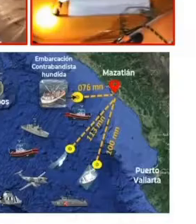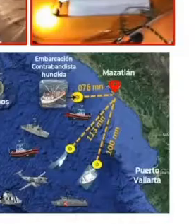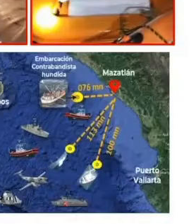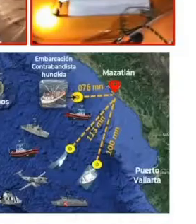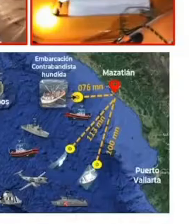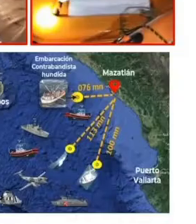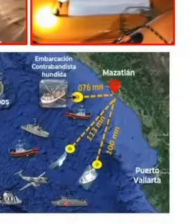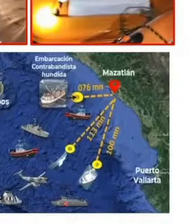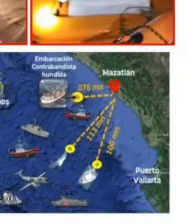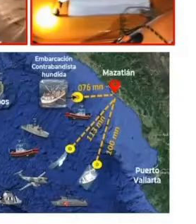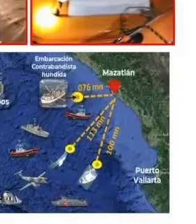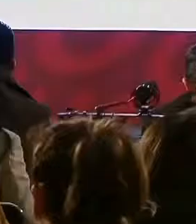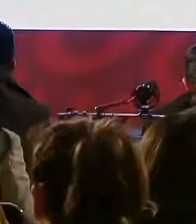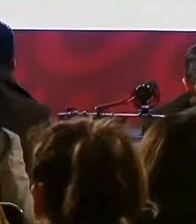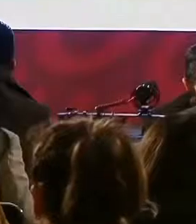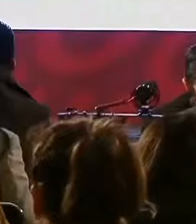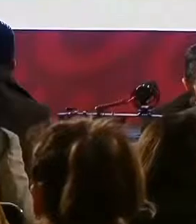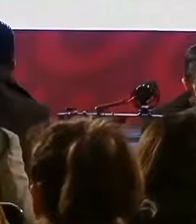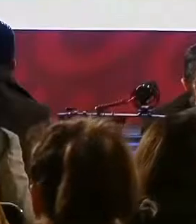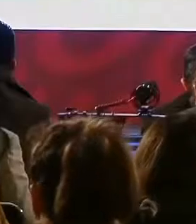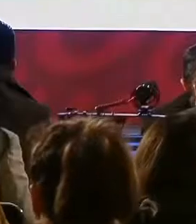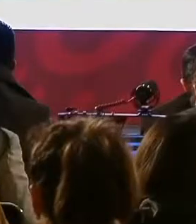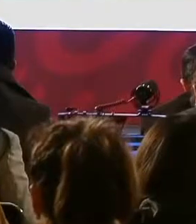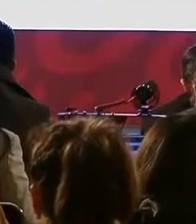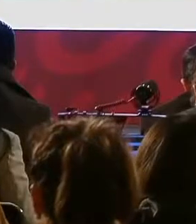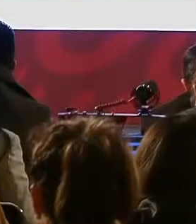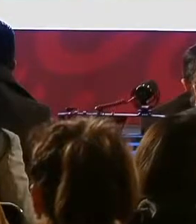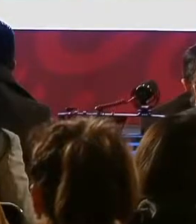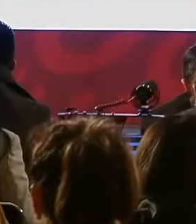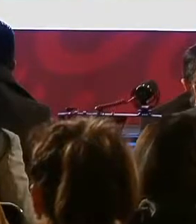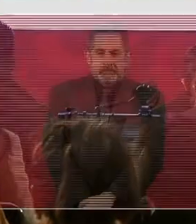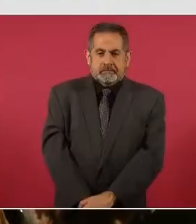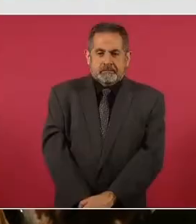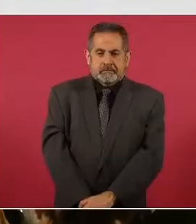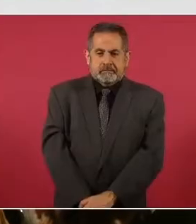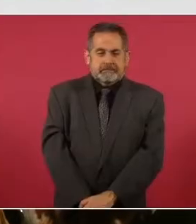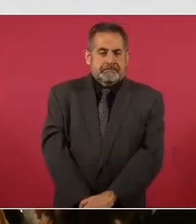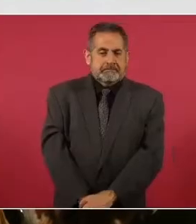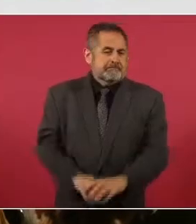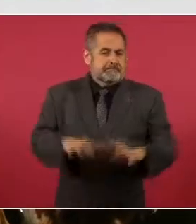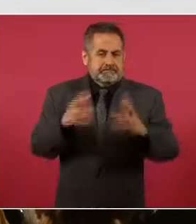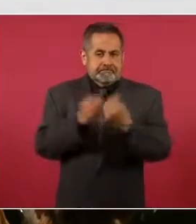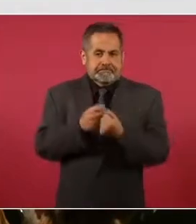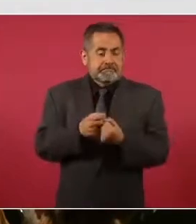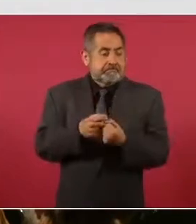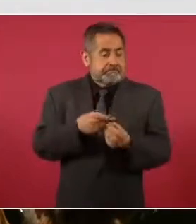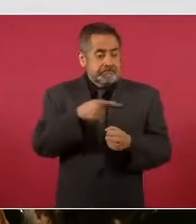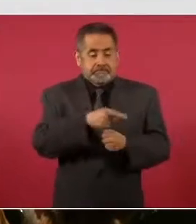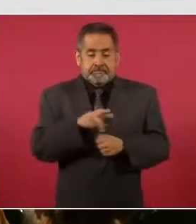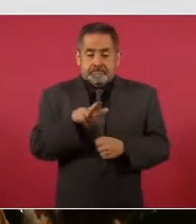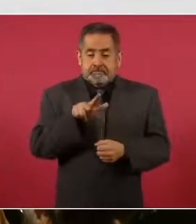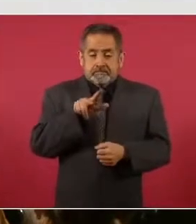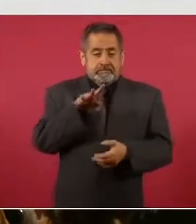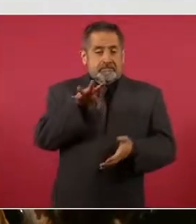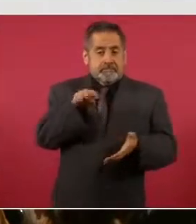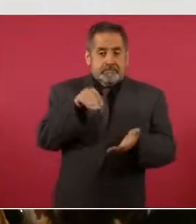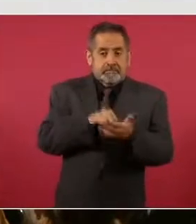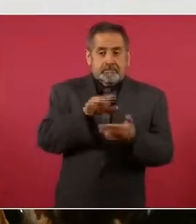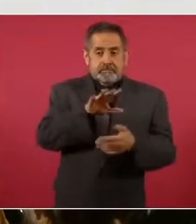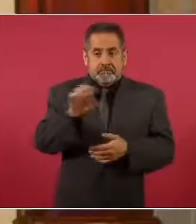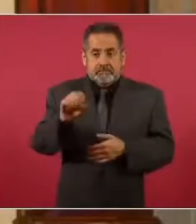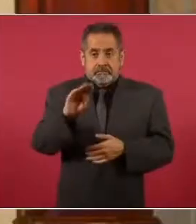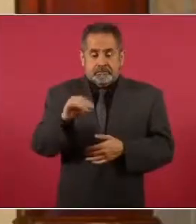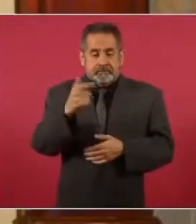Con esto han habido en el presente año aseguramientos de 19,596 kilos